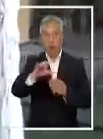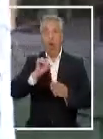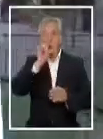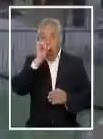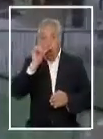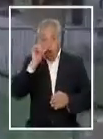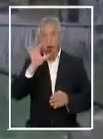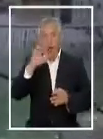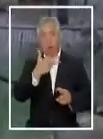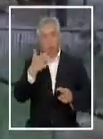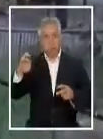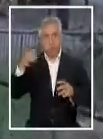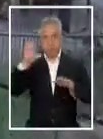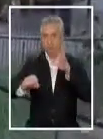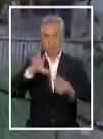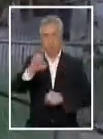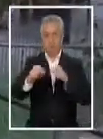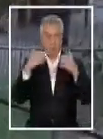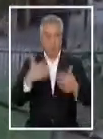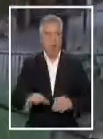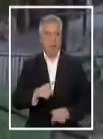y armas.